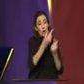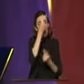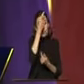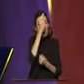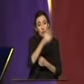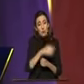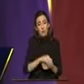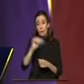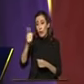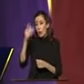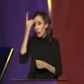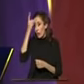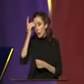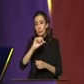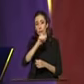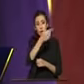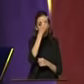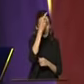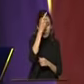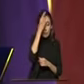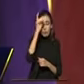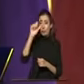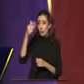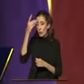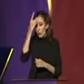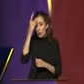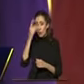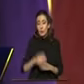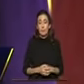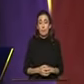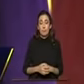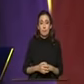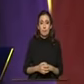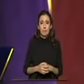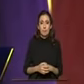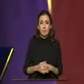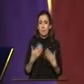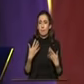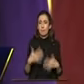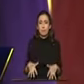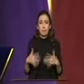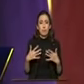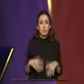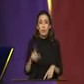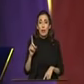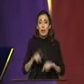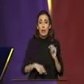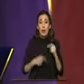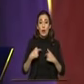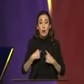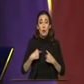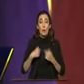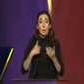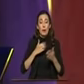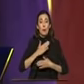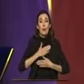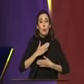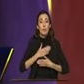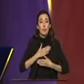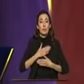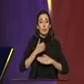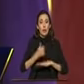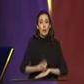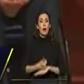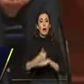señor presidente? Acá hubo otra deuda, señor presidente. Más allá de lo imaginable, pero he contado con mis ministros, con mis